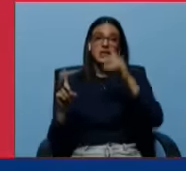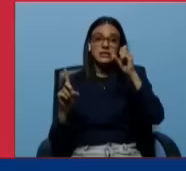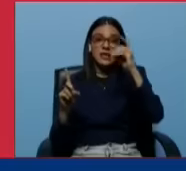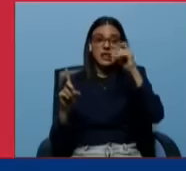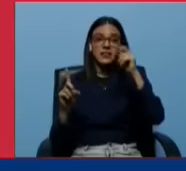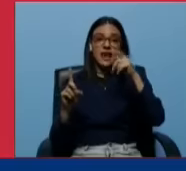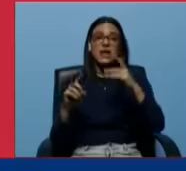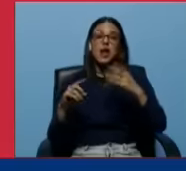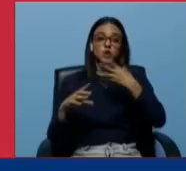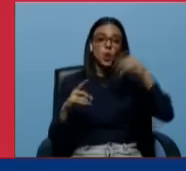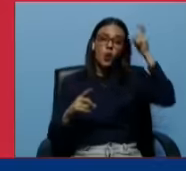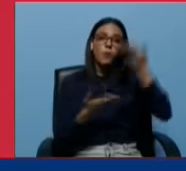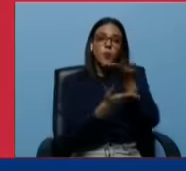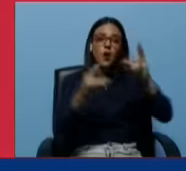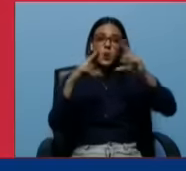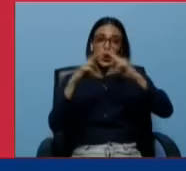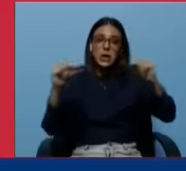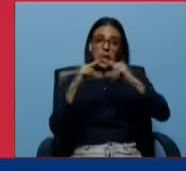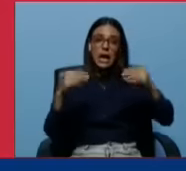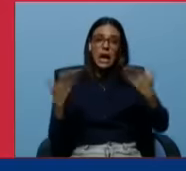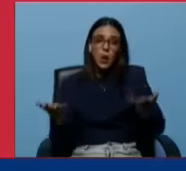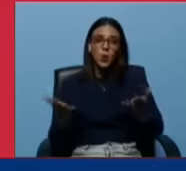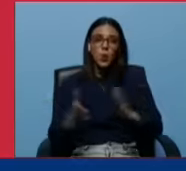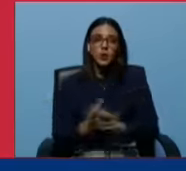de Nicaragua,